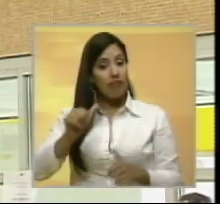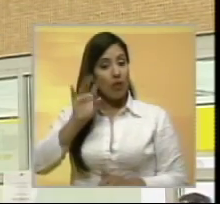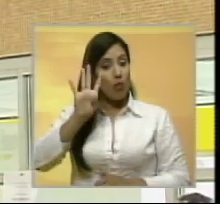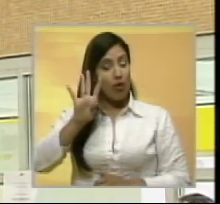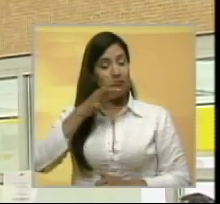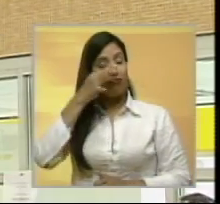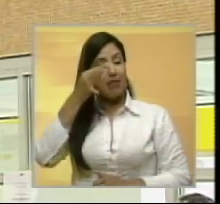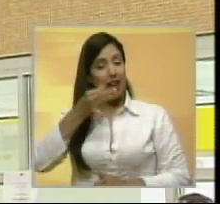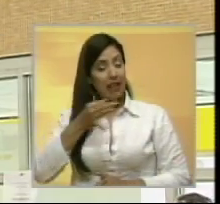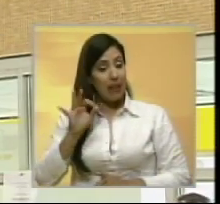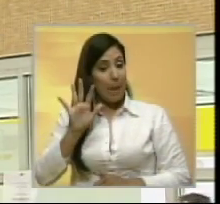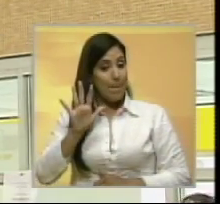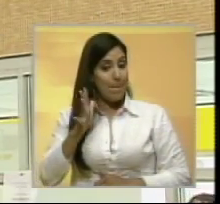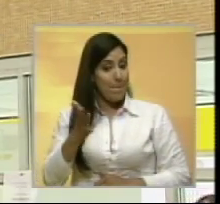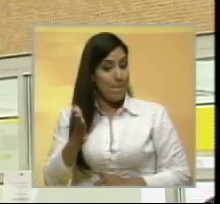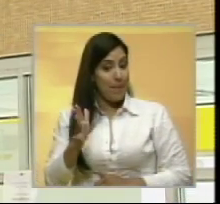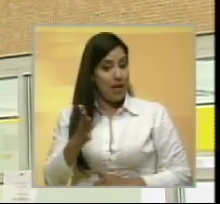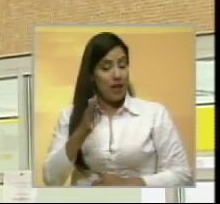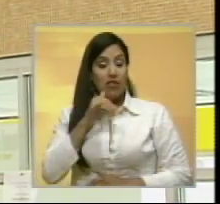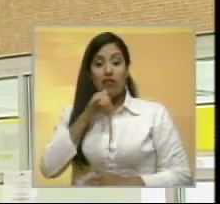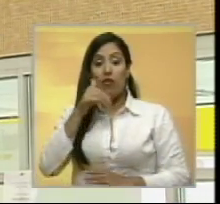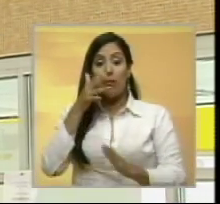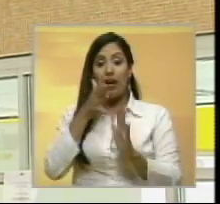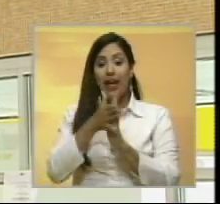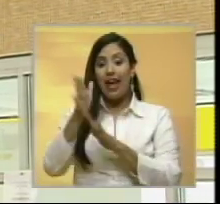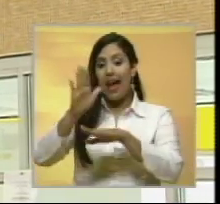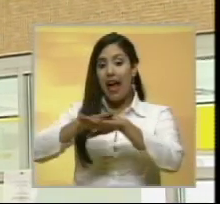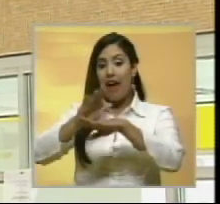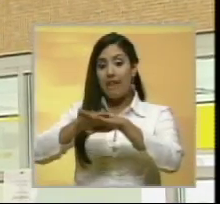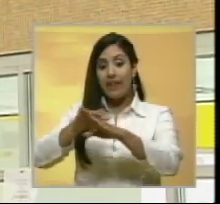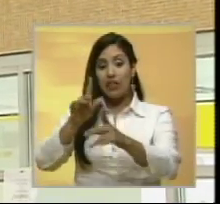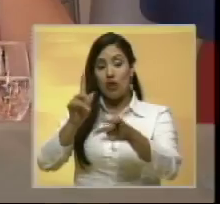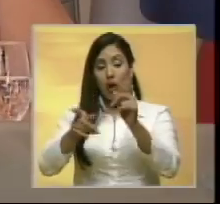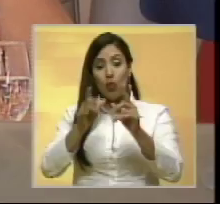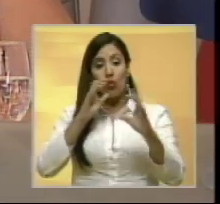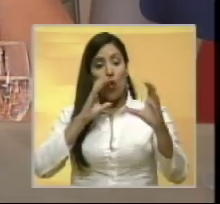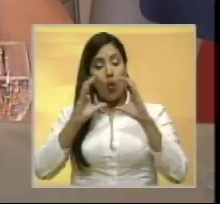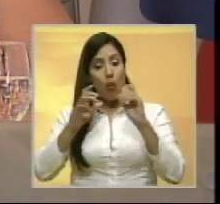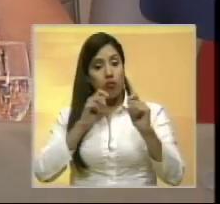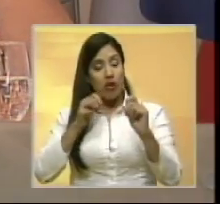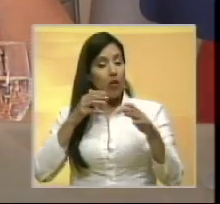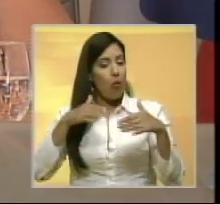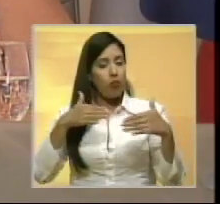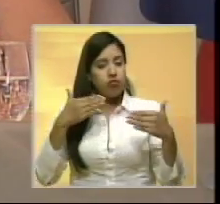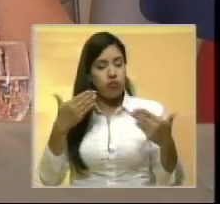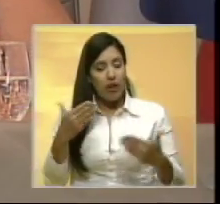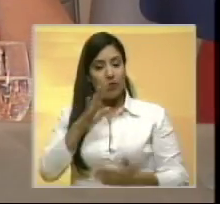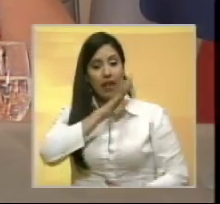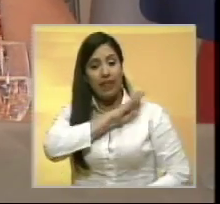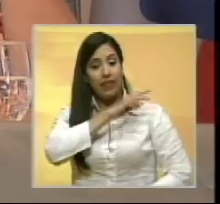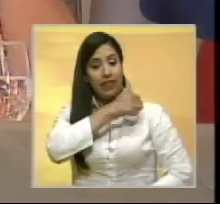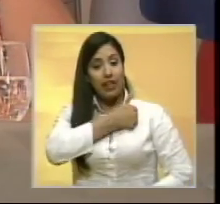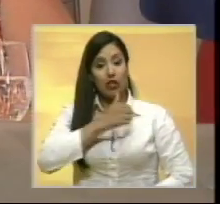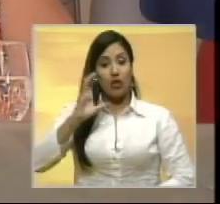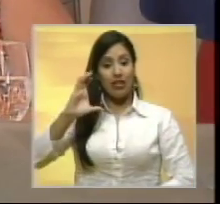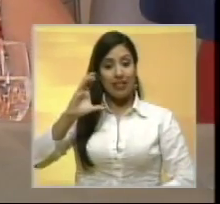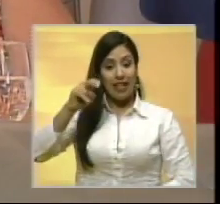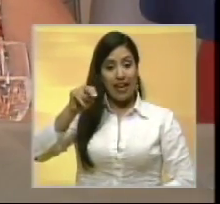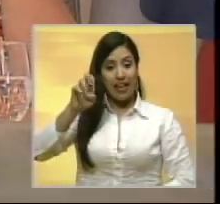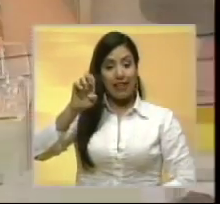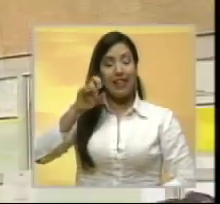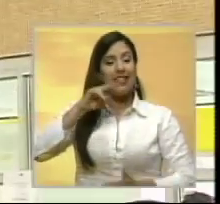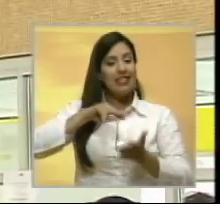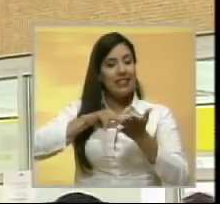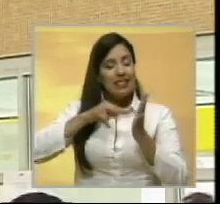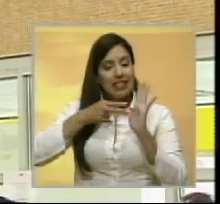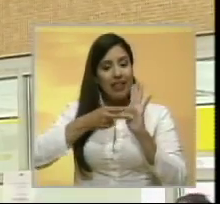de la tarde, como fue anunciado y convocado a los medios de comunicación, cuando el directorio del CNE, que está